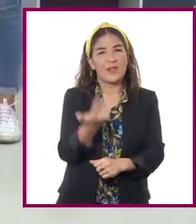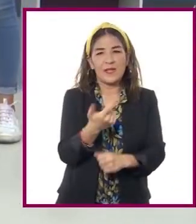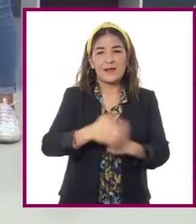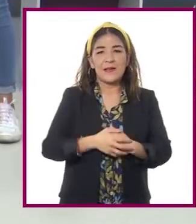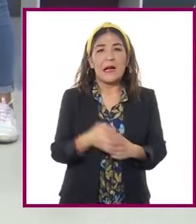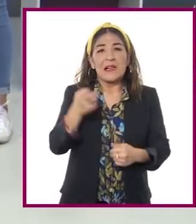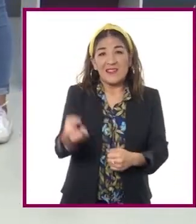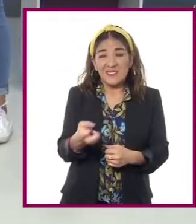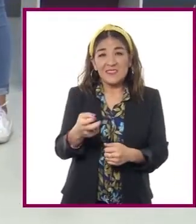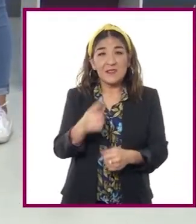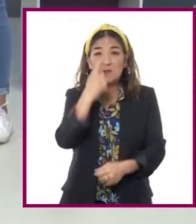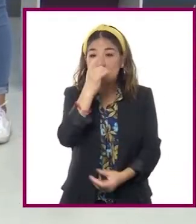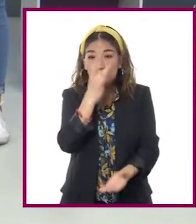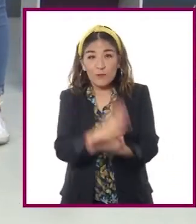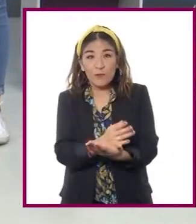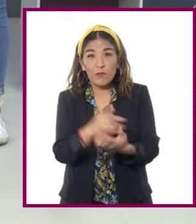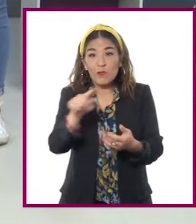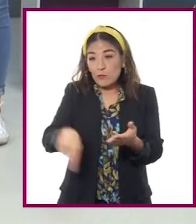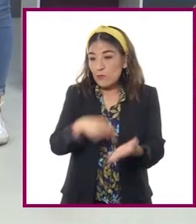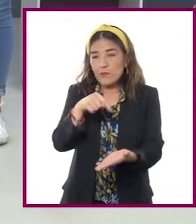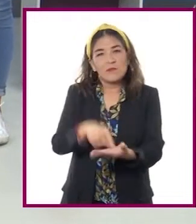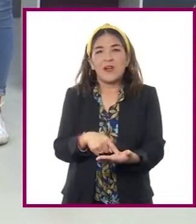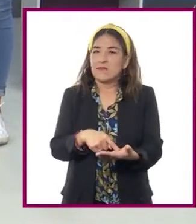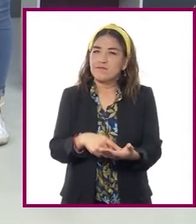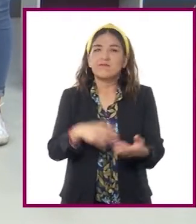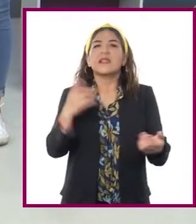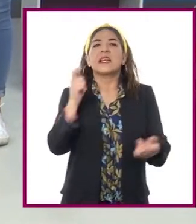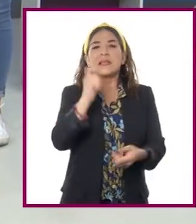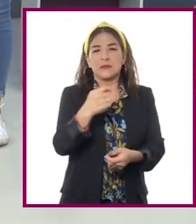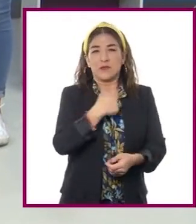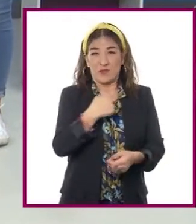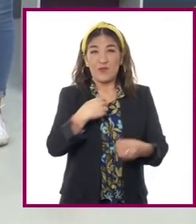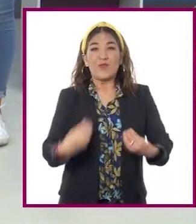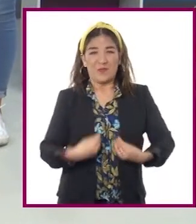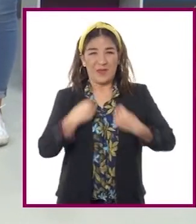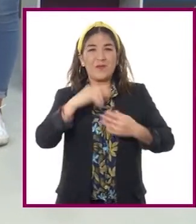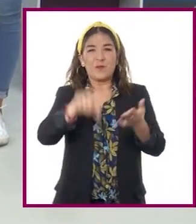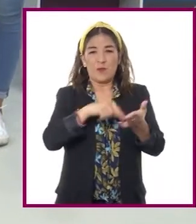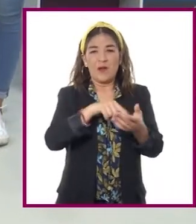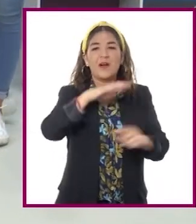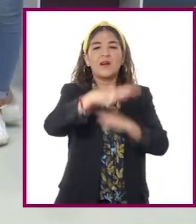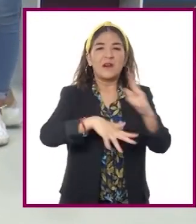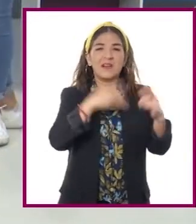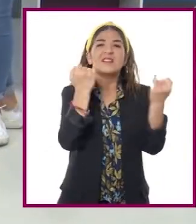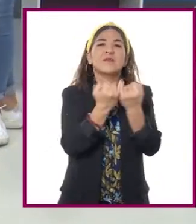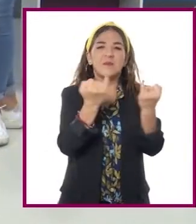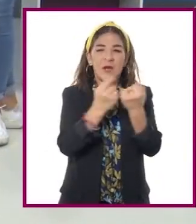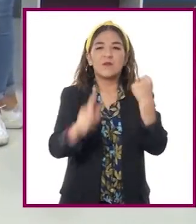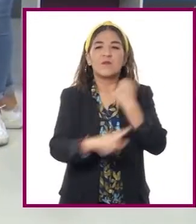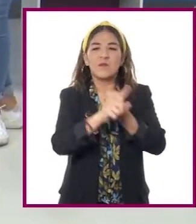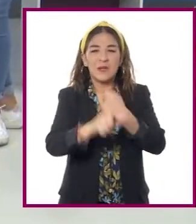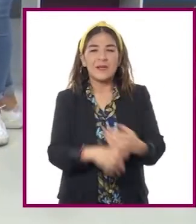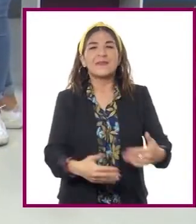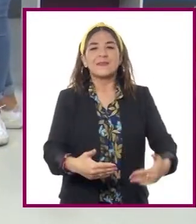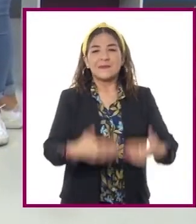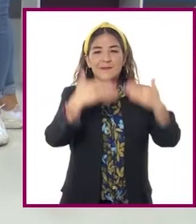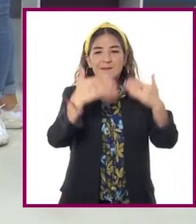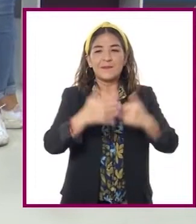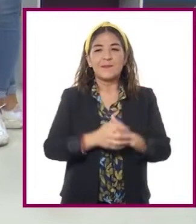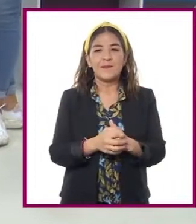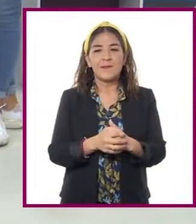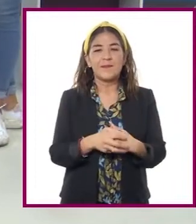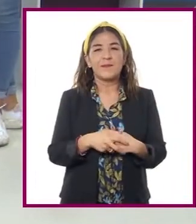es exclusivo de un solo lugar. Por donde yo vivo también suelen cerrar las vías principales.